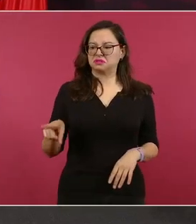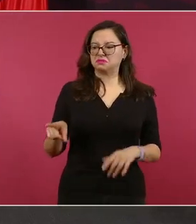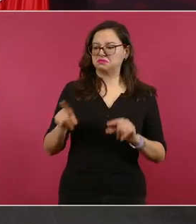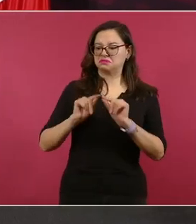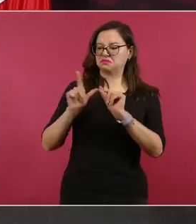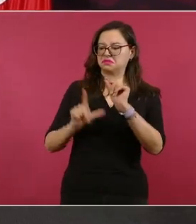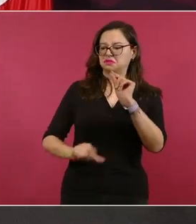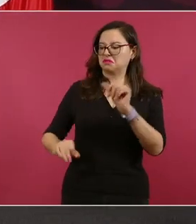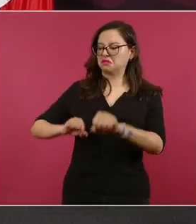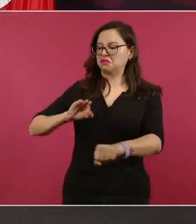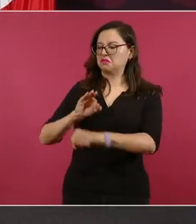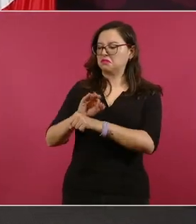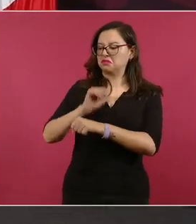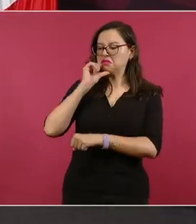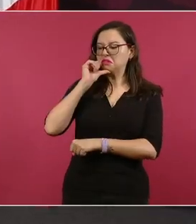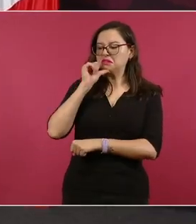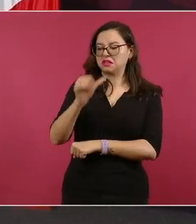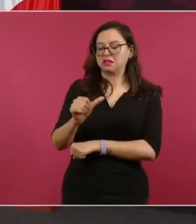y